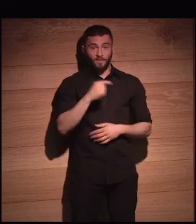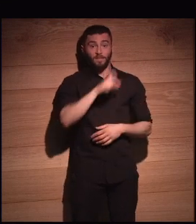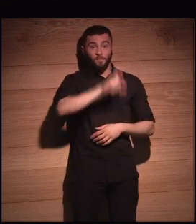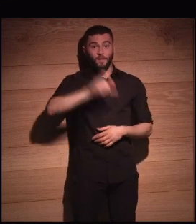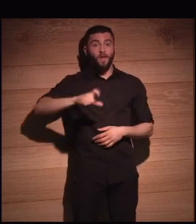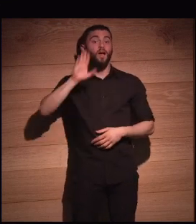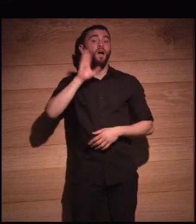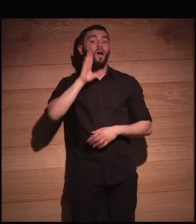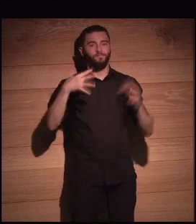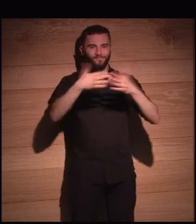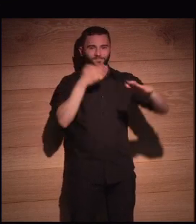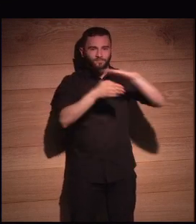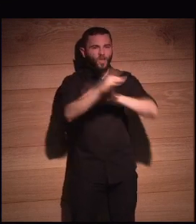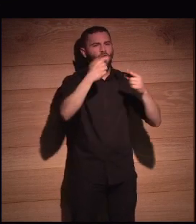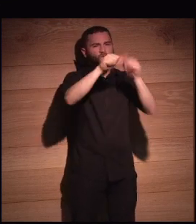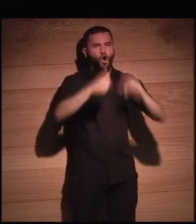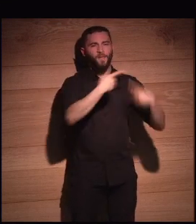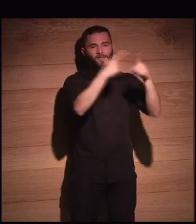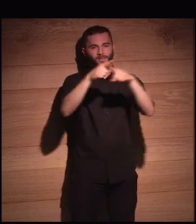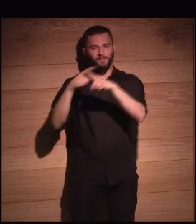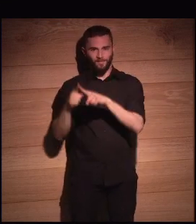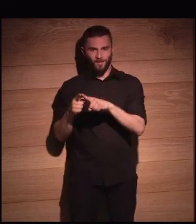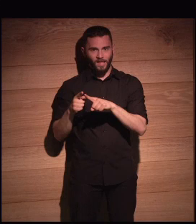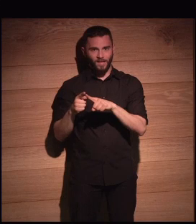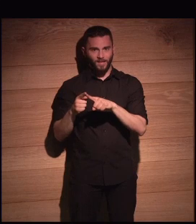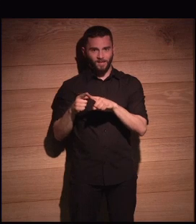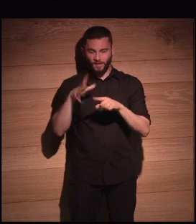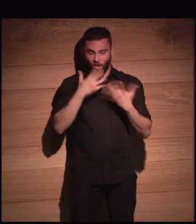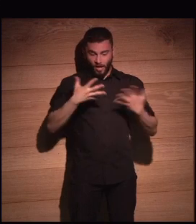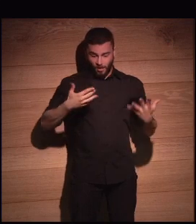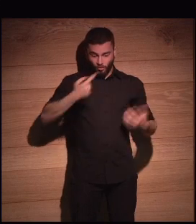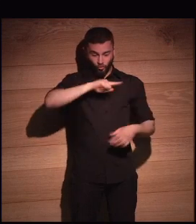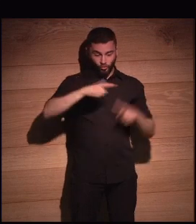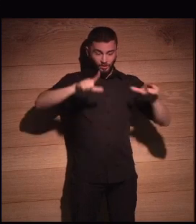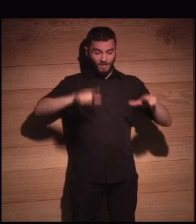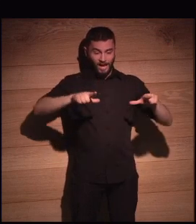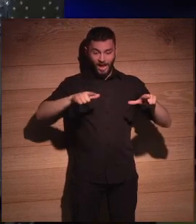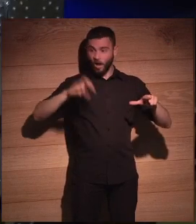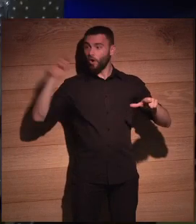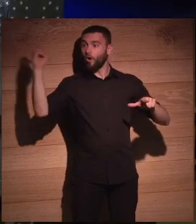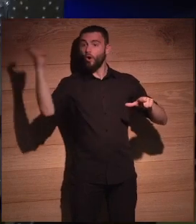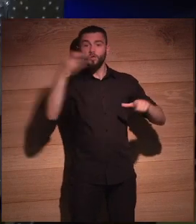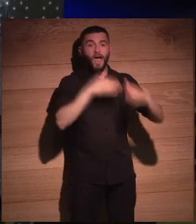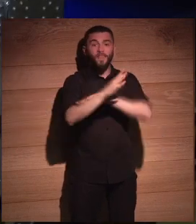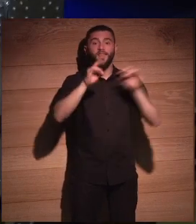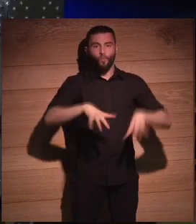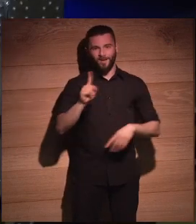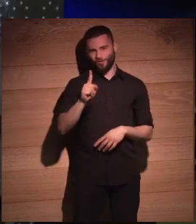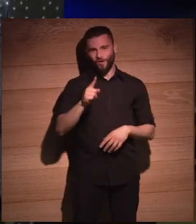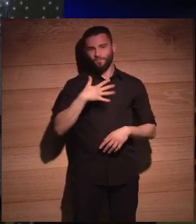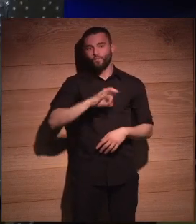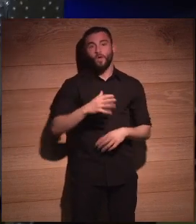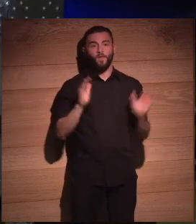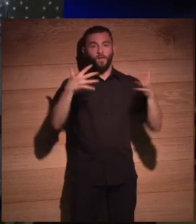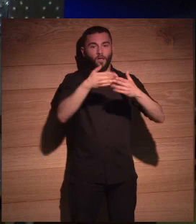muy diferentes maneras. No todo el mundo accede igual que los que estamos, por ejemplo, en esta sala. Hay gente que accede con conexiones, como os decía, de muy baja